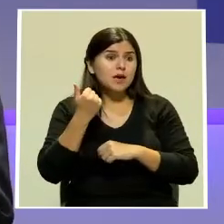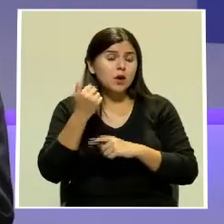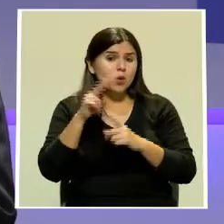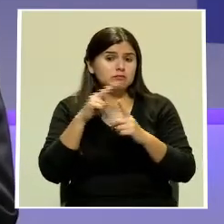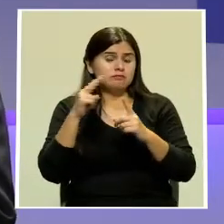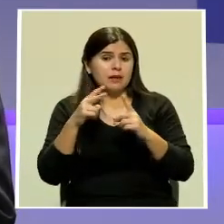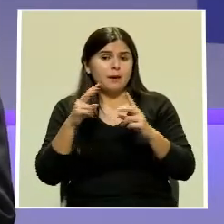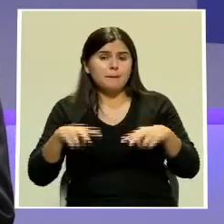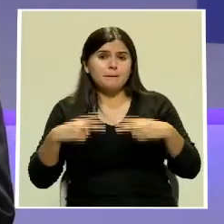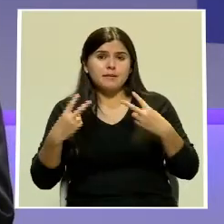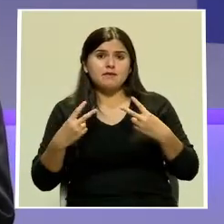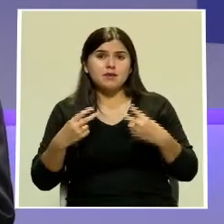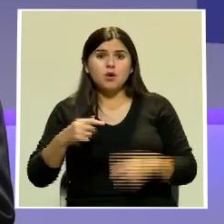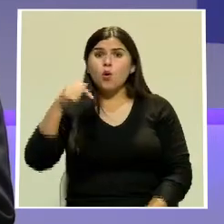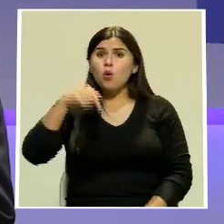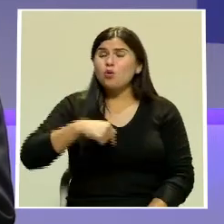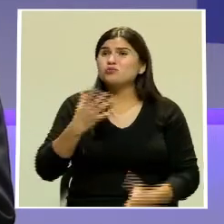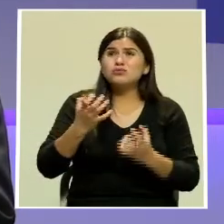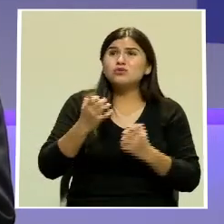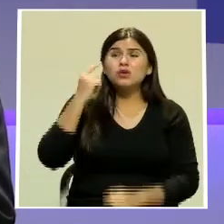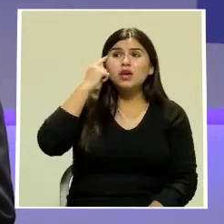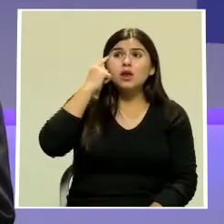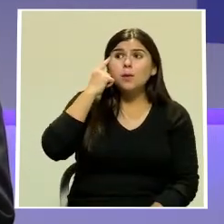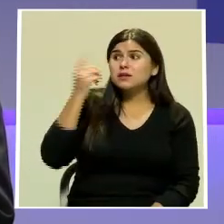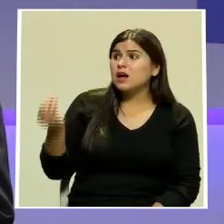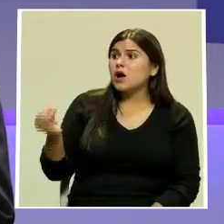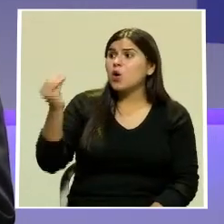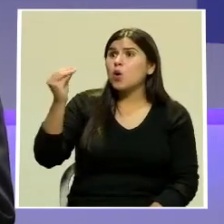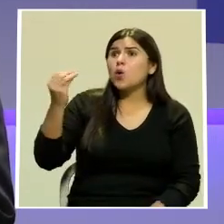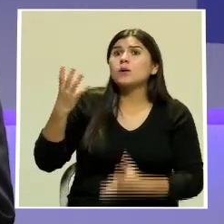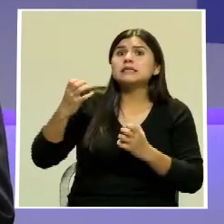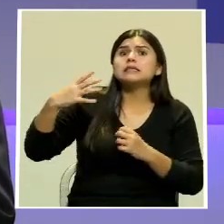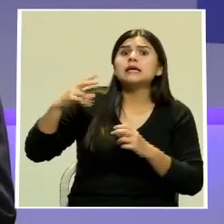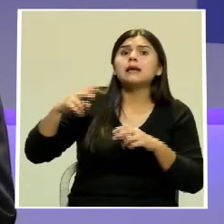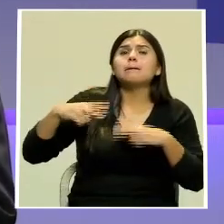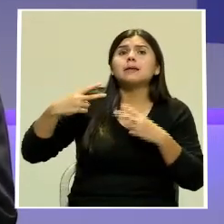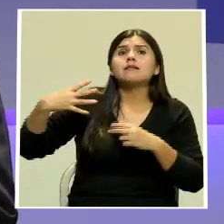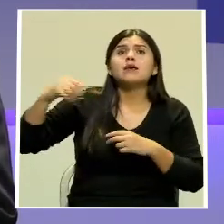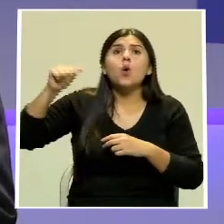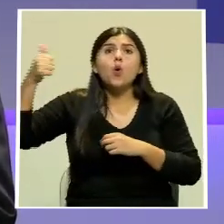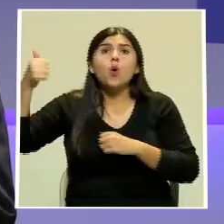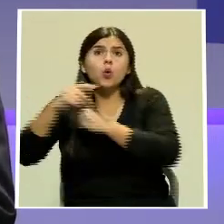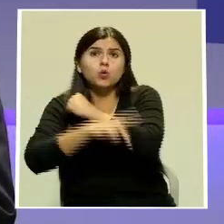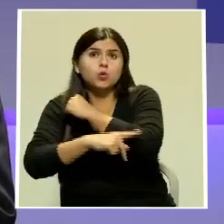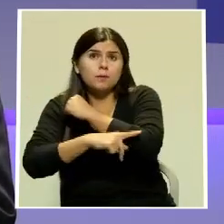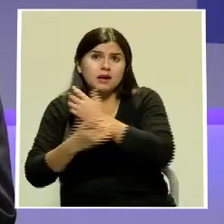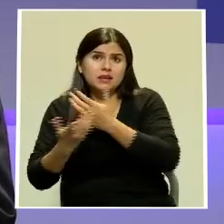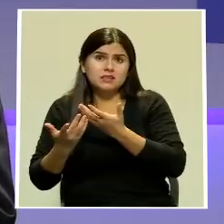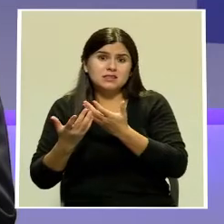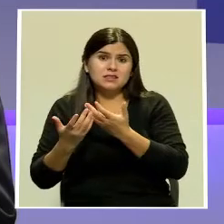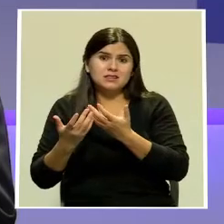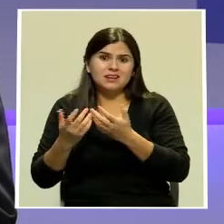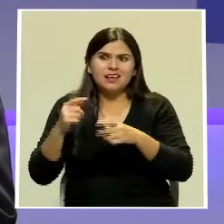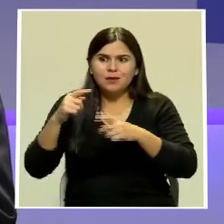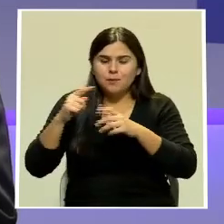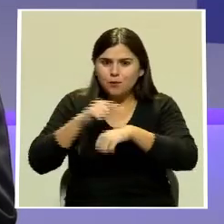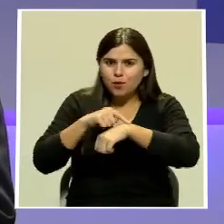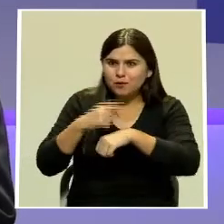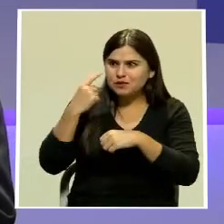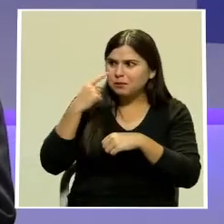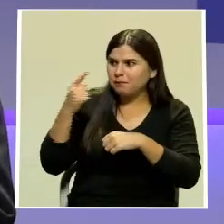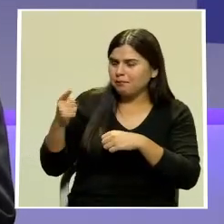Hoy yo no quisiera pensar que hay jóvenes que quieren más bien salir del país y irse a vivir a otro lado. Ya cuando se empieza a ver esos casos, me parece que hay que